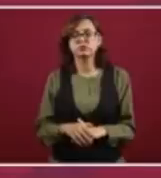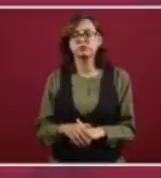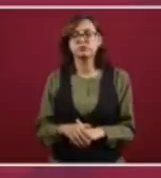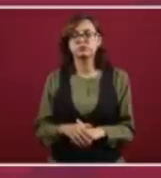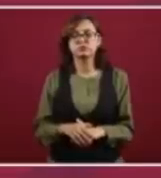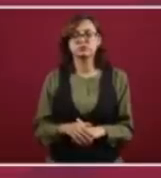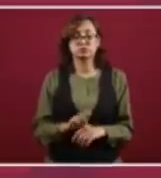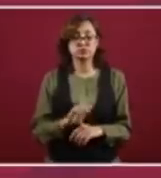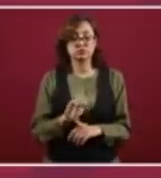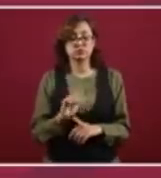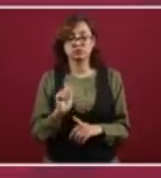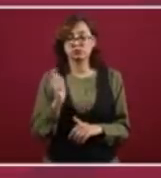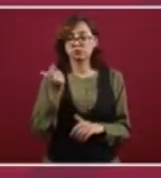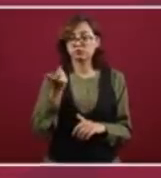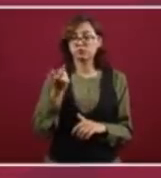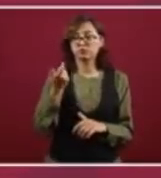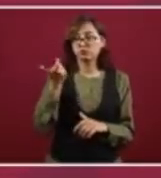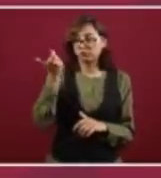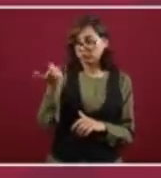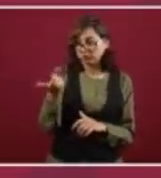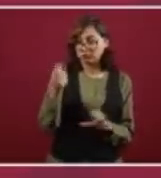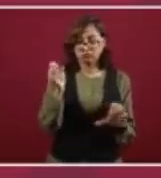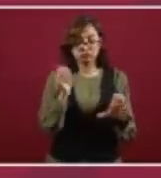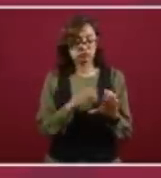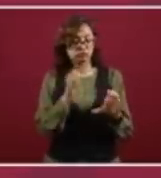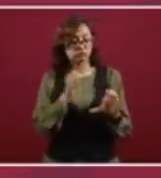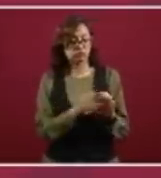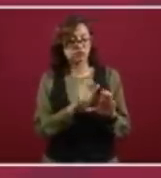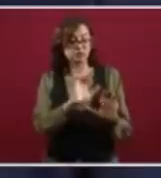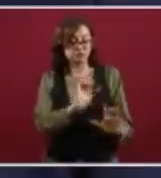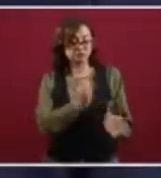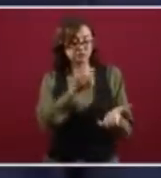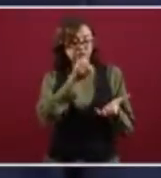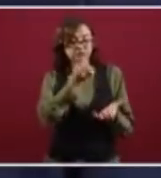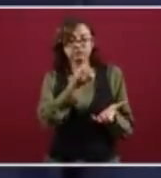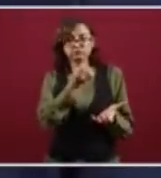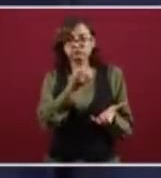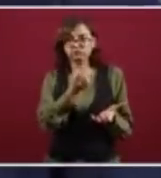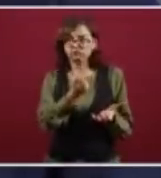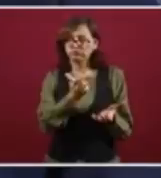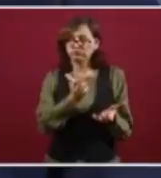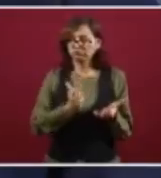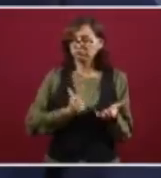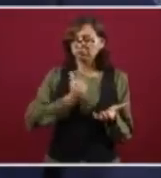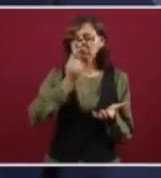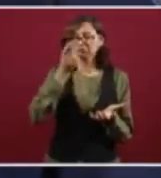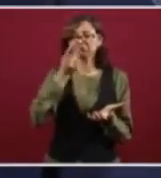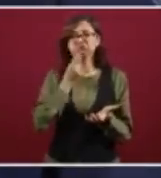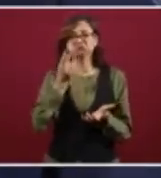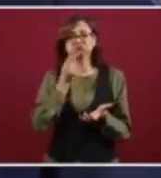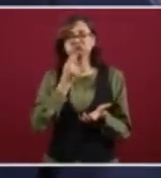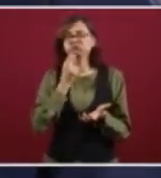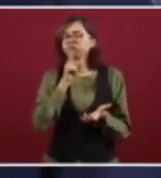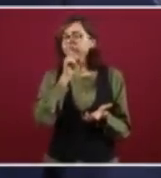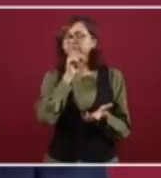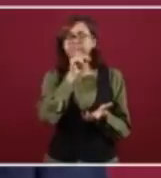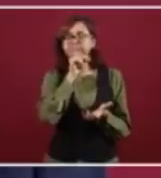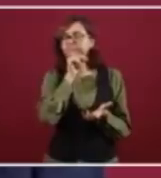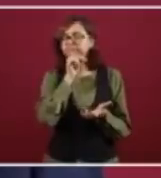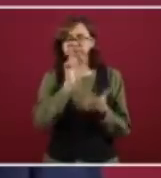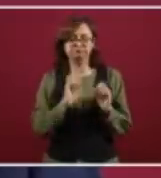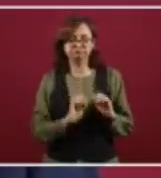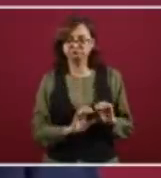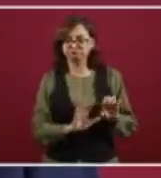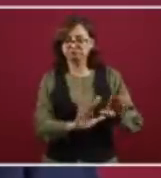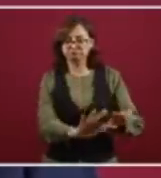de esas pensiones. Se van a cuidar. No tenemos ningún